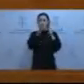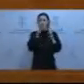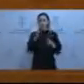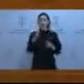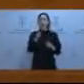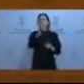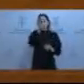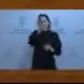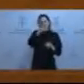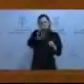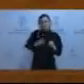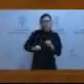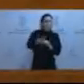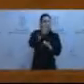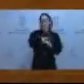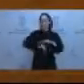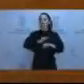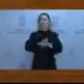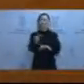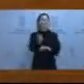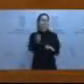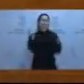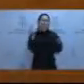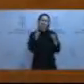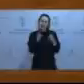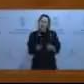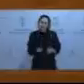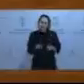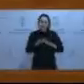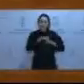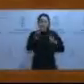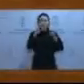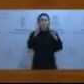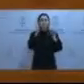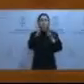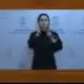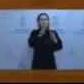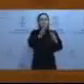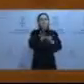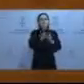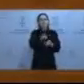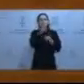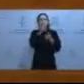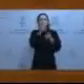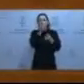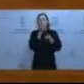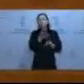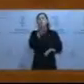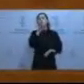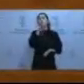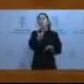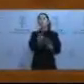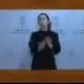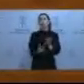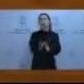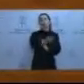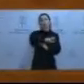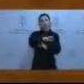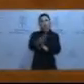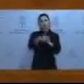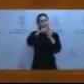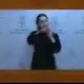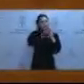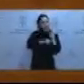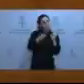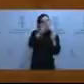socialistas, la incumplen reiteradamente. Basta con echar un vistazo a la exposición de motivos de esta proposición no de ley.